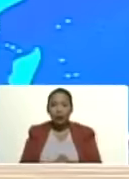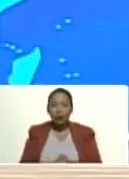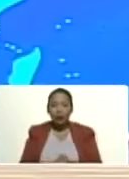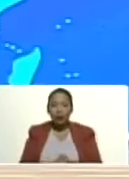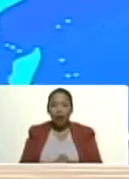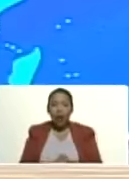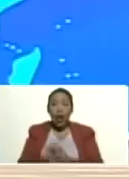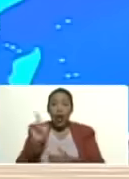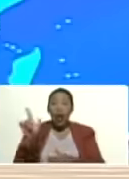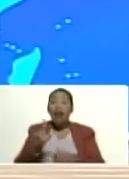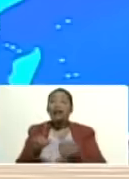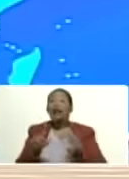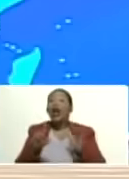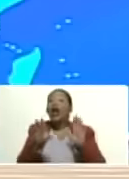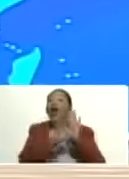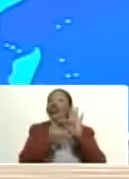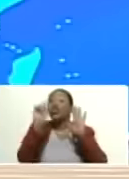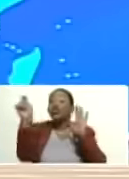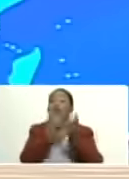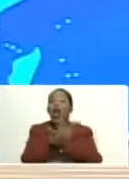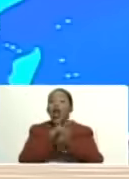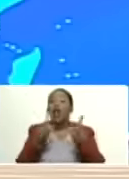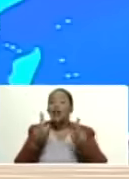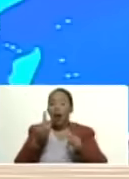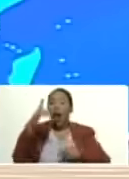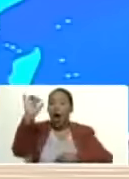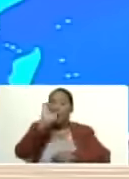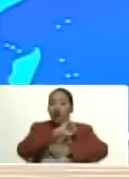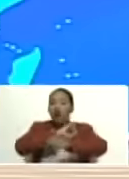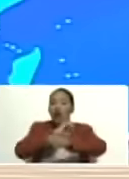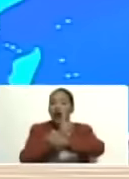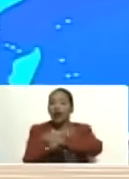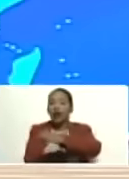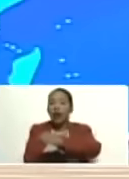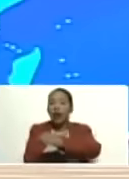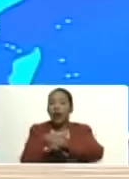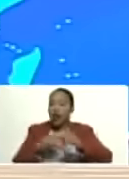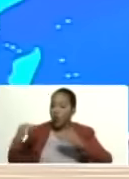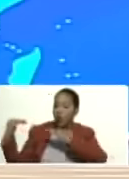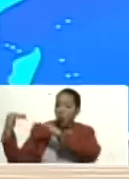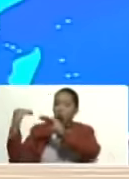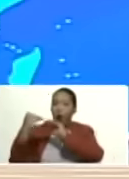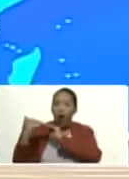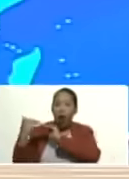Constitución libertaria, llena de fuerza, de igualdad